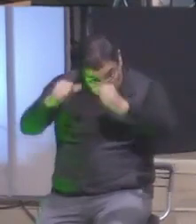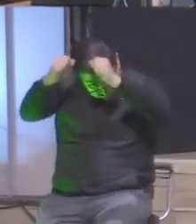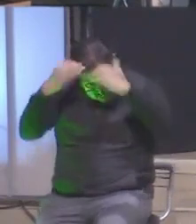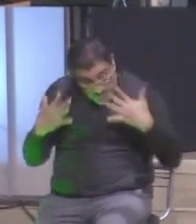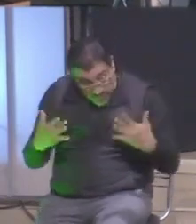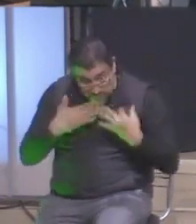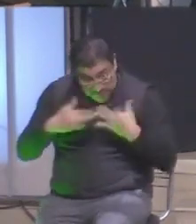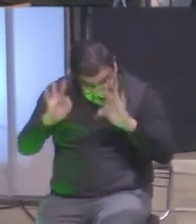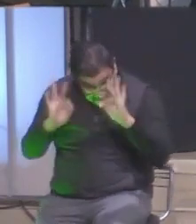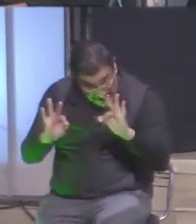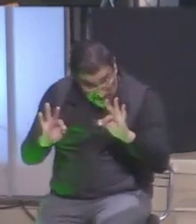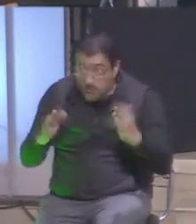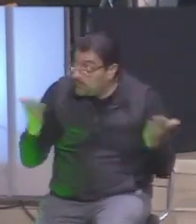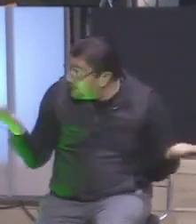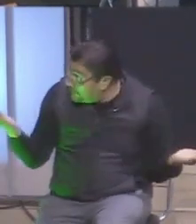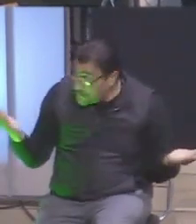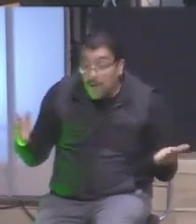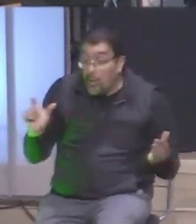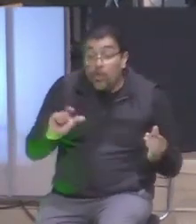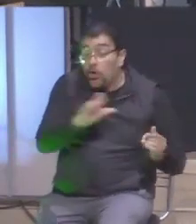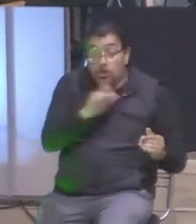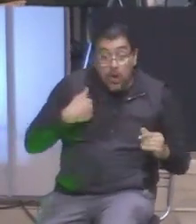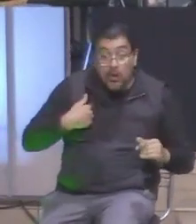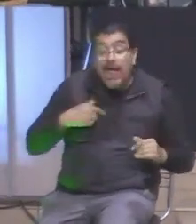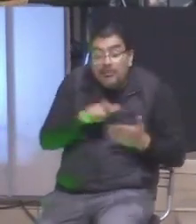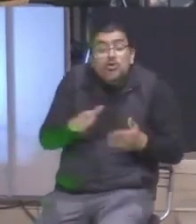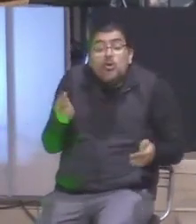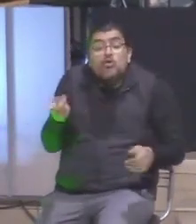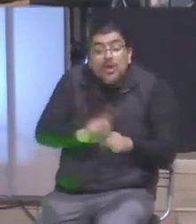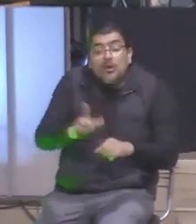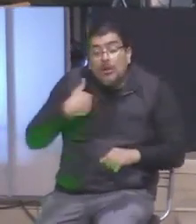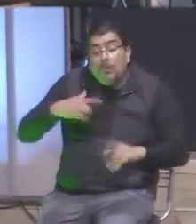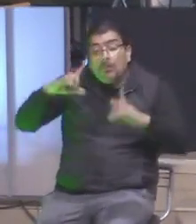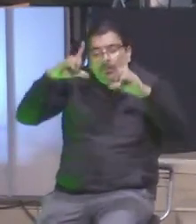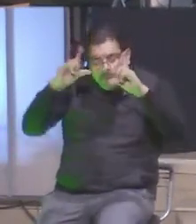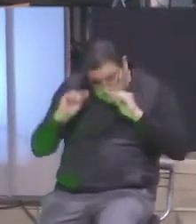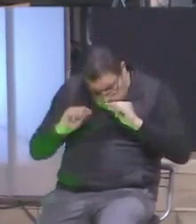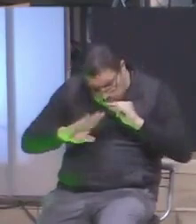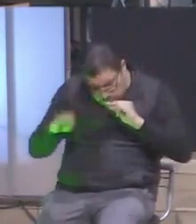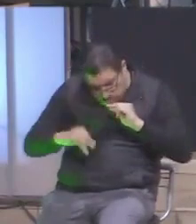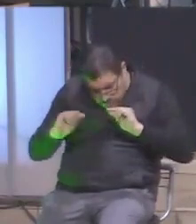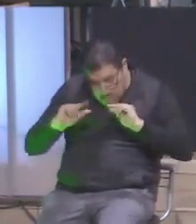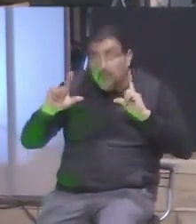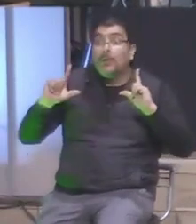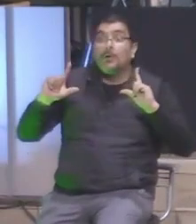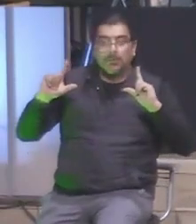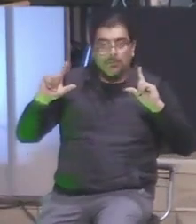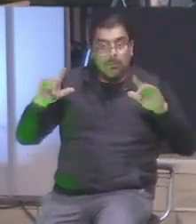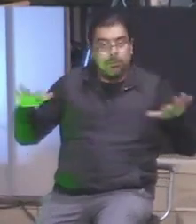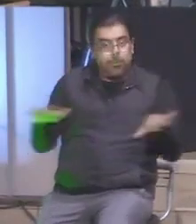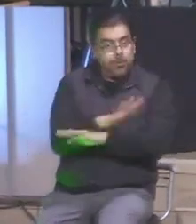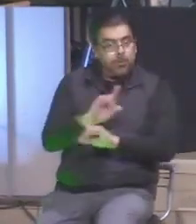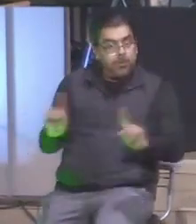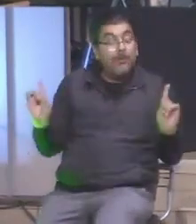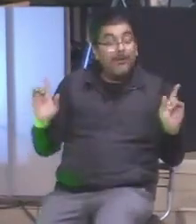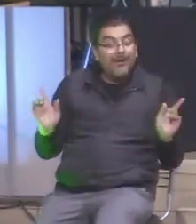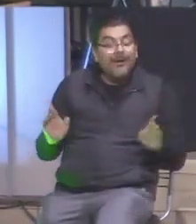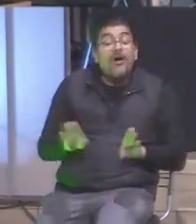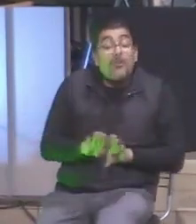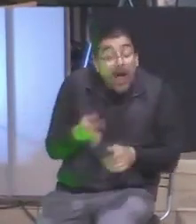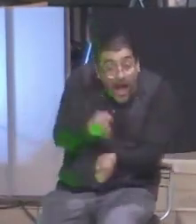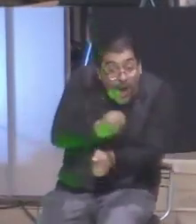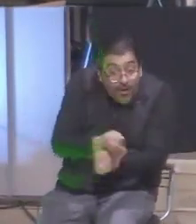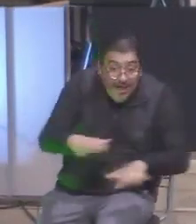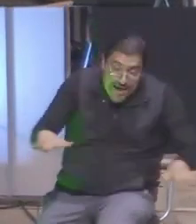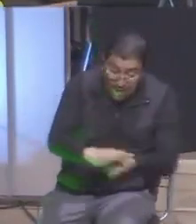y el día que cierre los ojos cuando los abra vea el rostro de Jesús cambie de ser un mediocre para ser un hombre